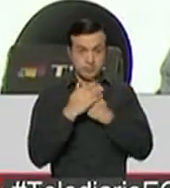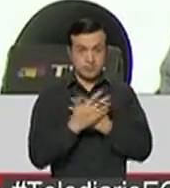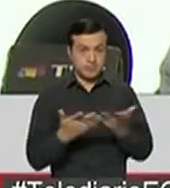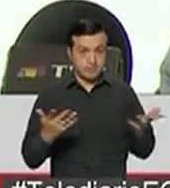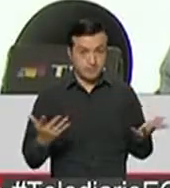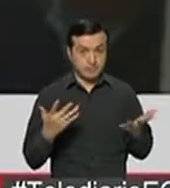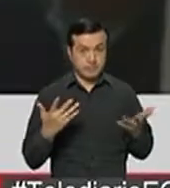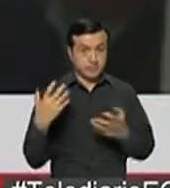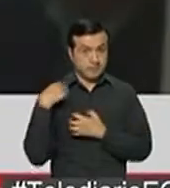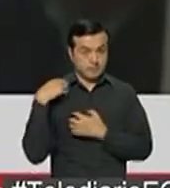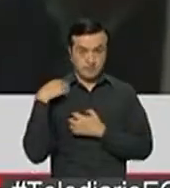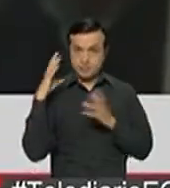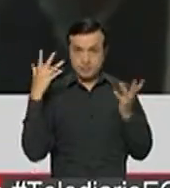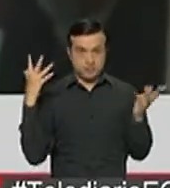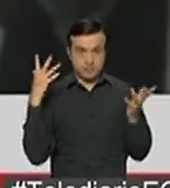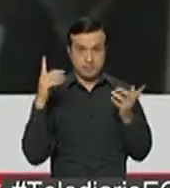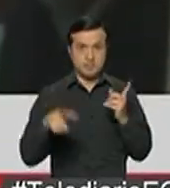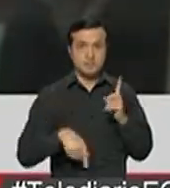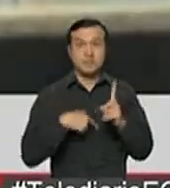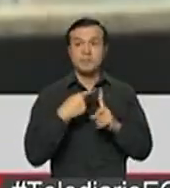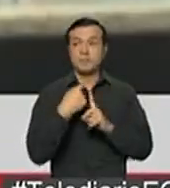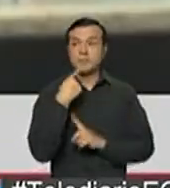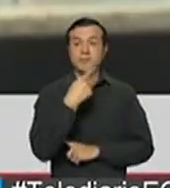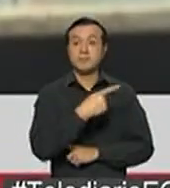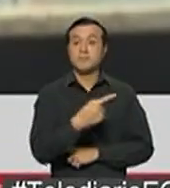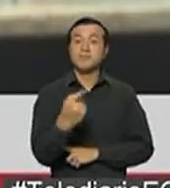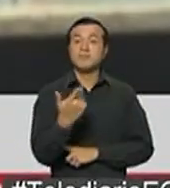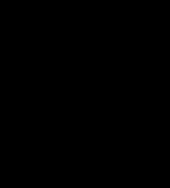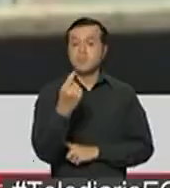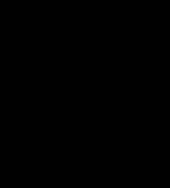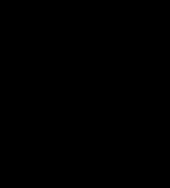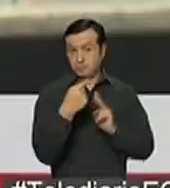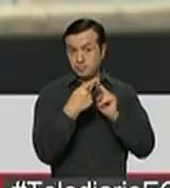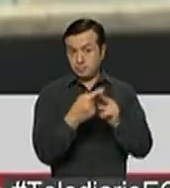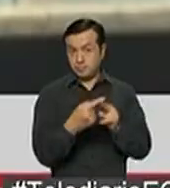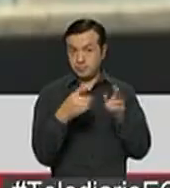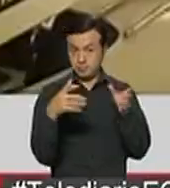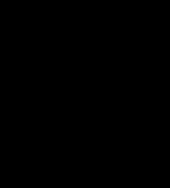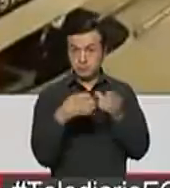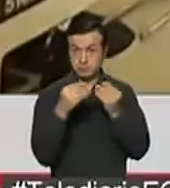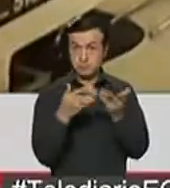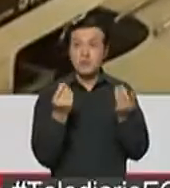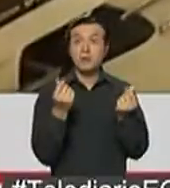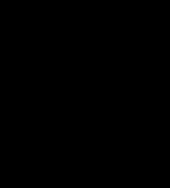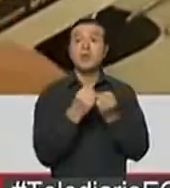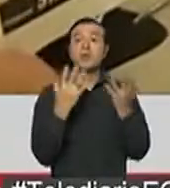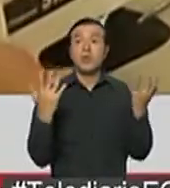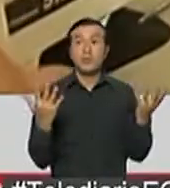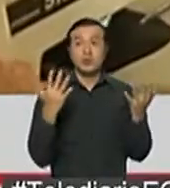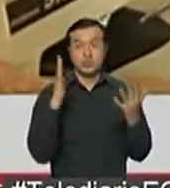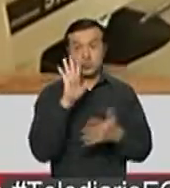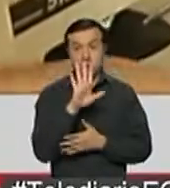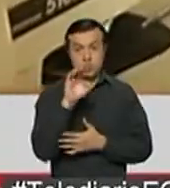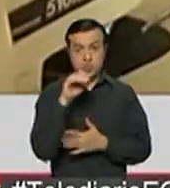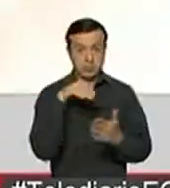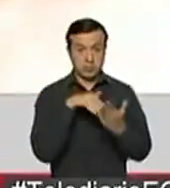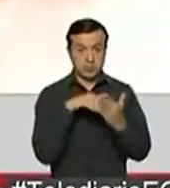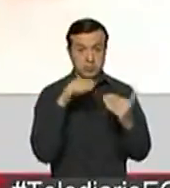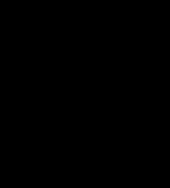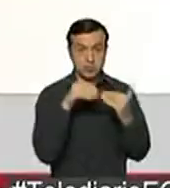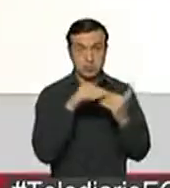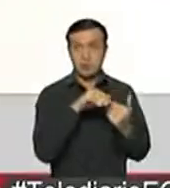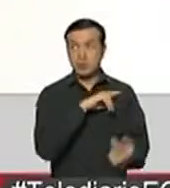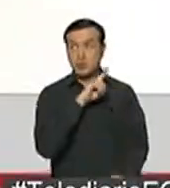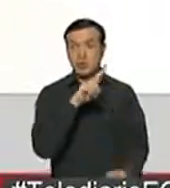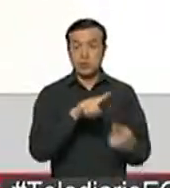sin garantías. Pero además, en el segmento productivo de crédito asociativo, el monto va desde los $50,000 hasta